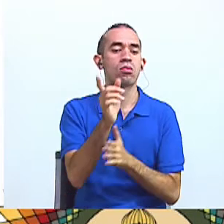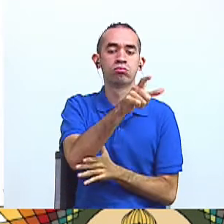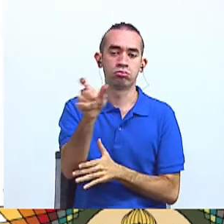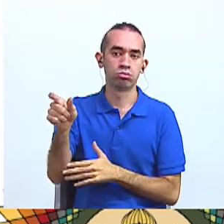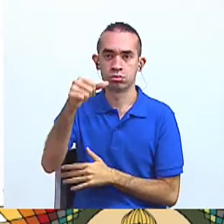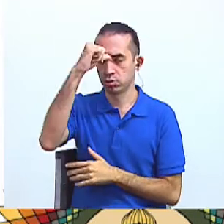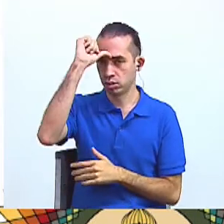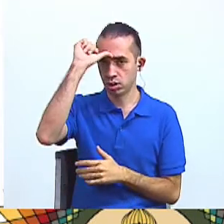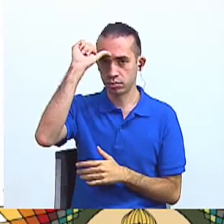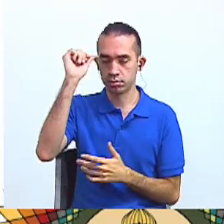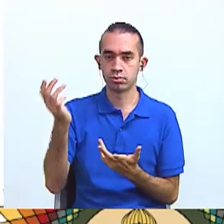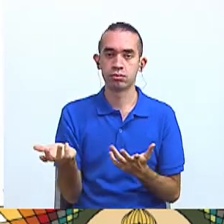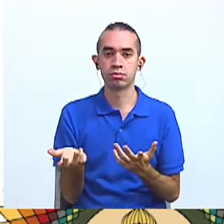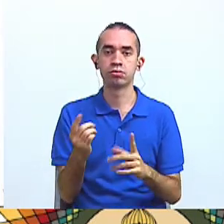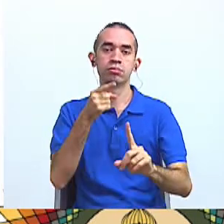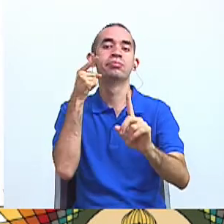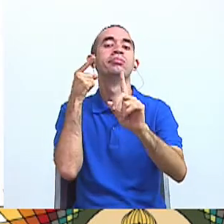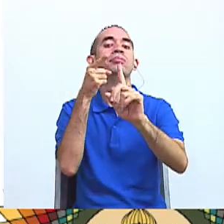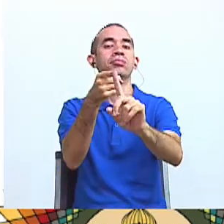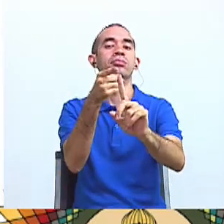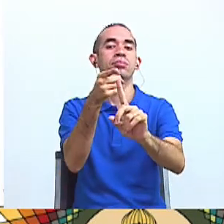India y buscarían